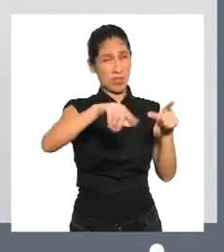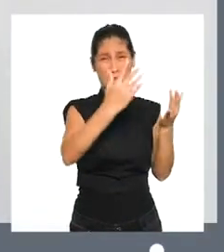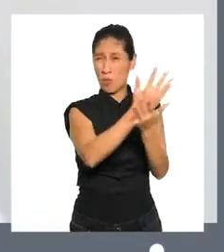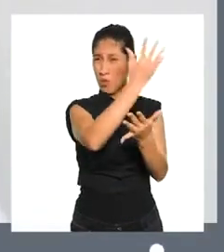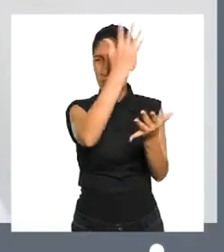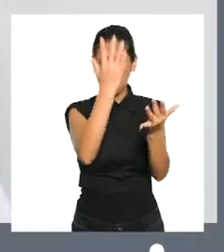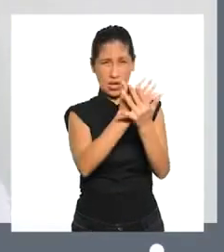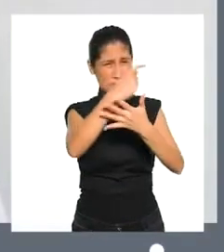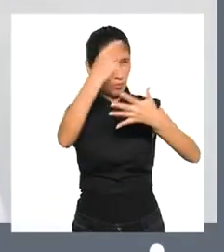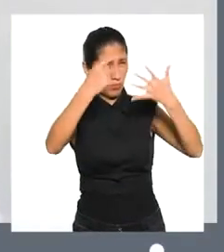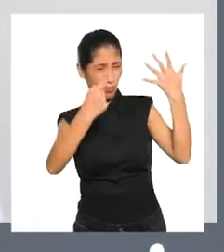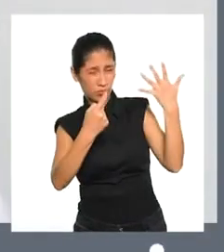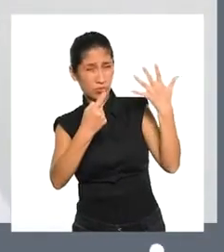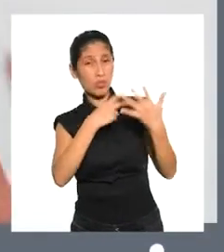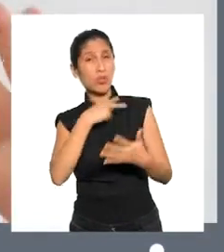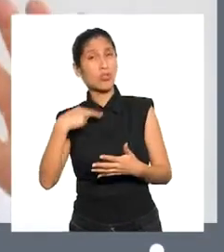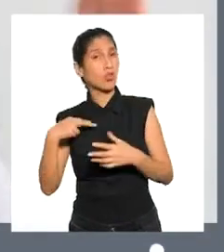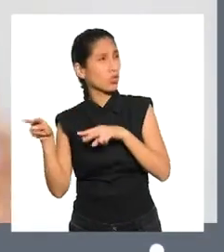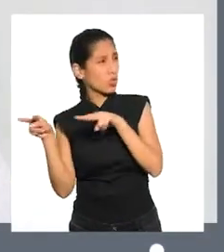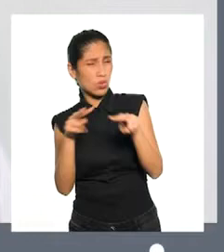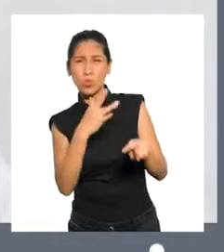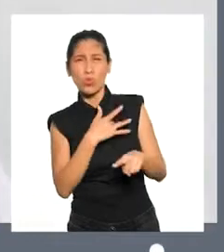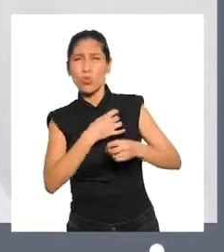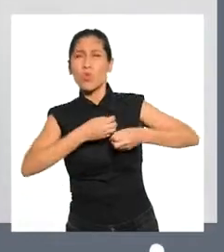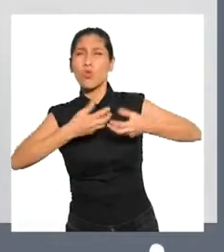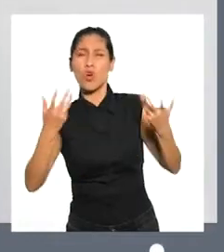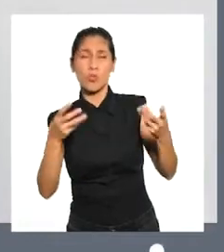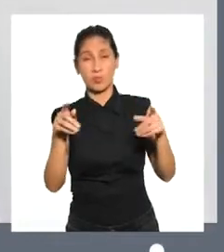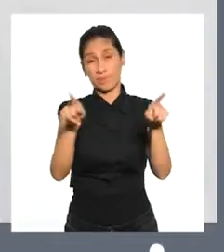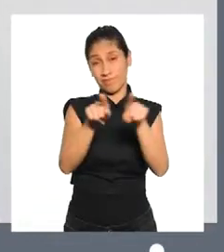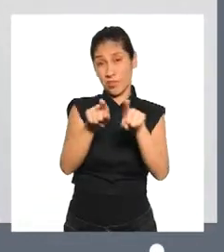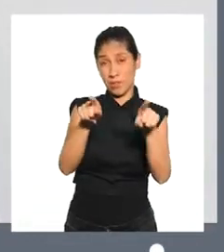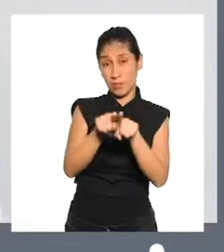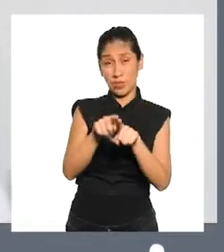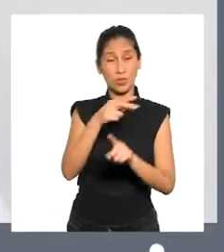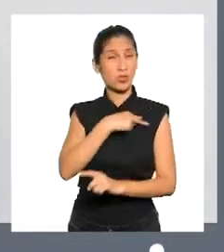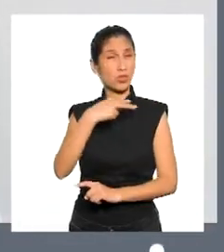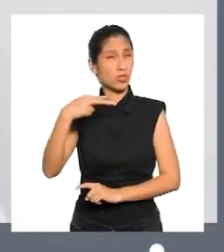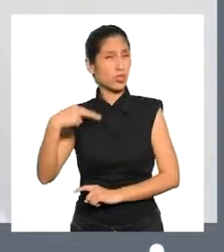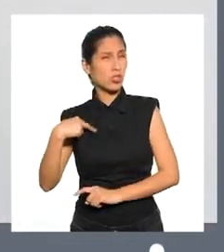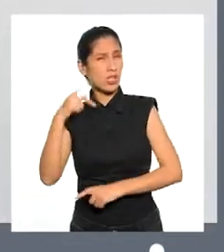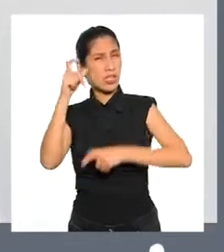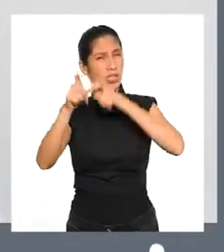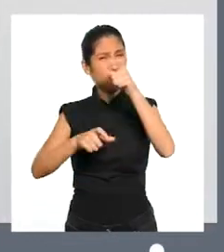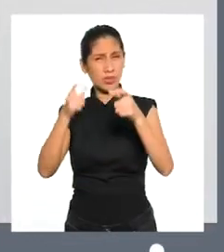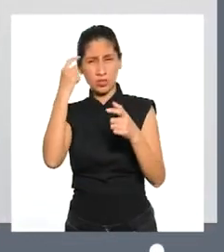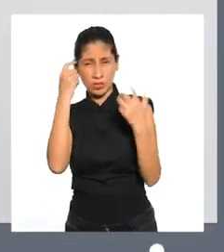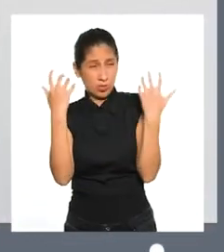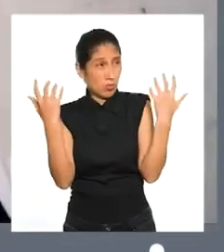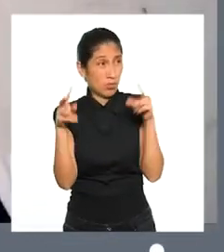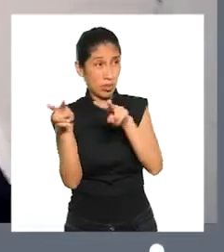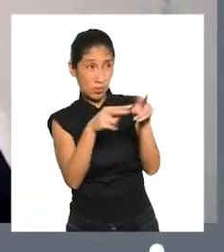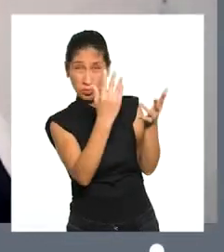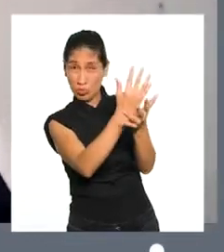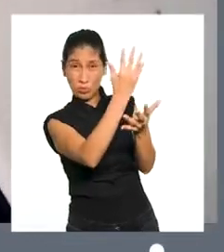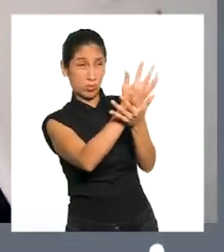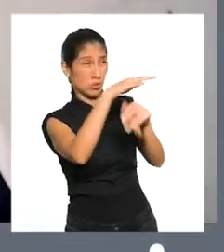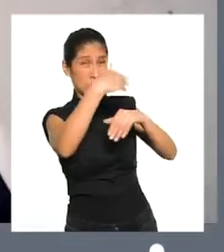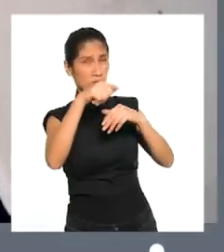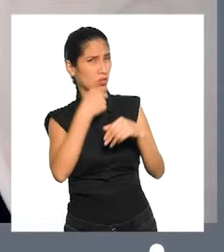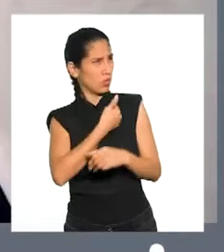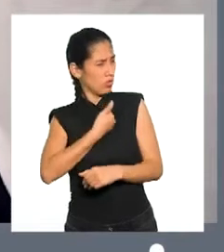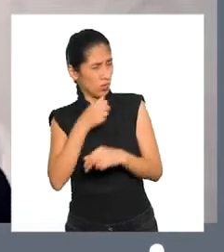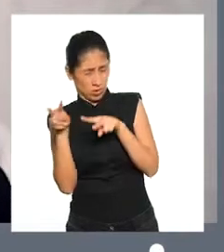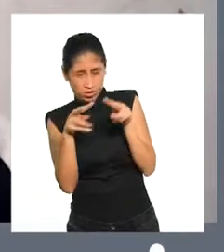que no nos desarrollamos de manera adecuada, generando en nosotros y en las personas en general un sinfín de inseguridades y miedos. Un ambiente